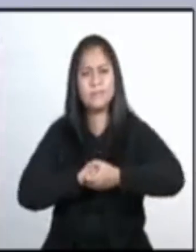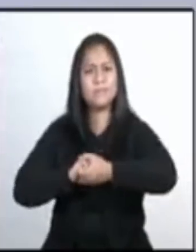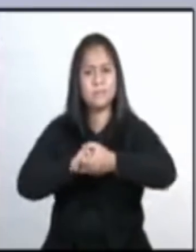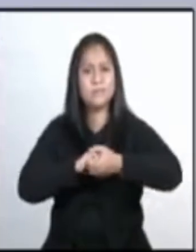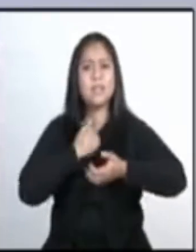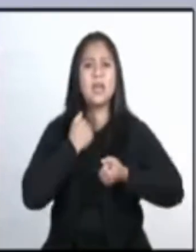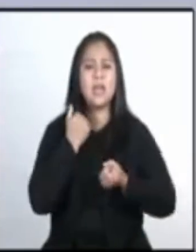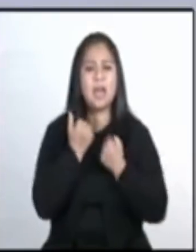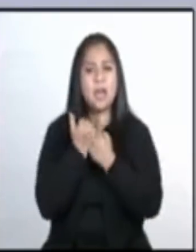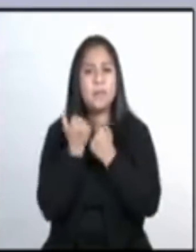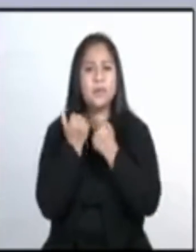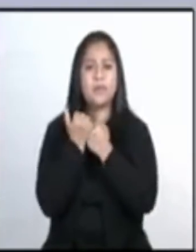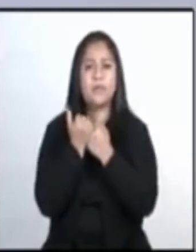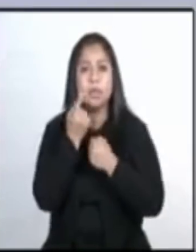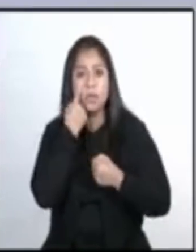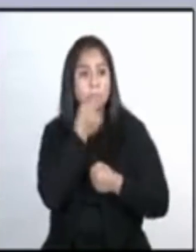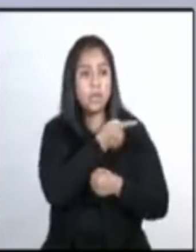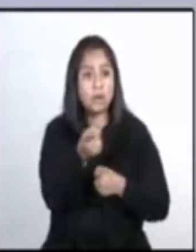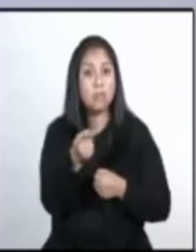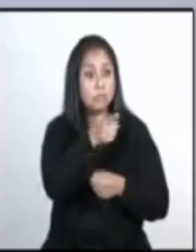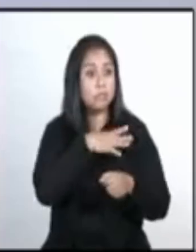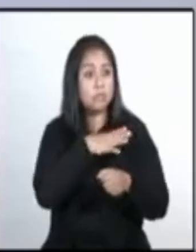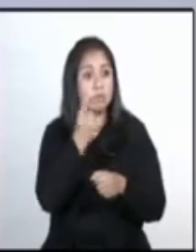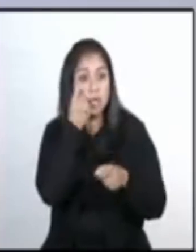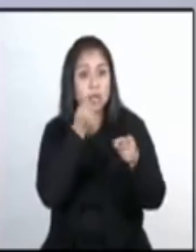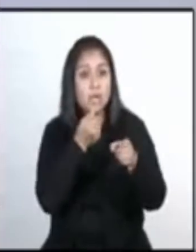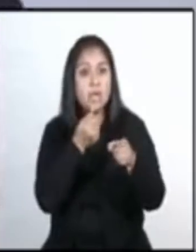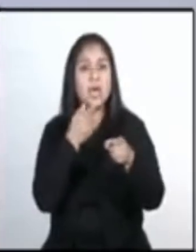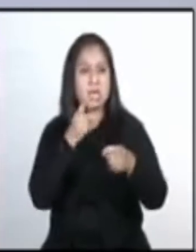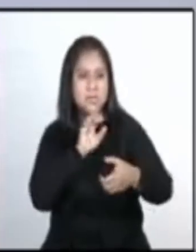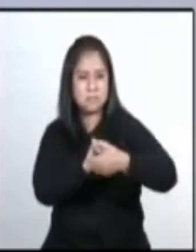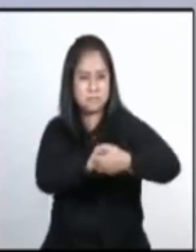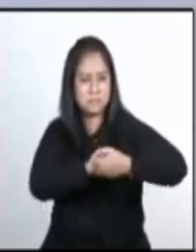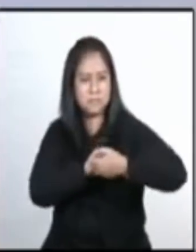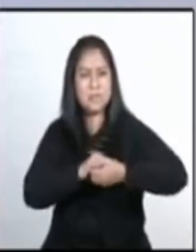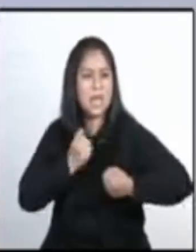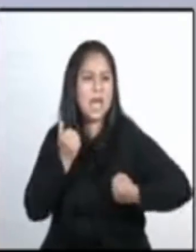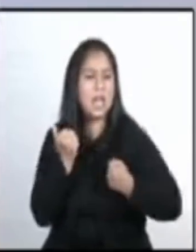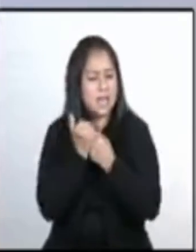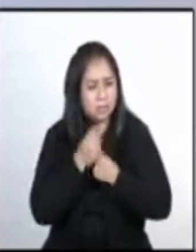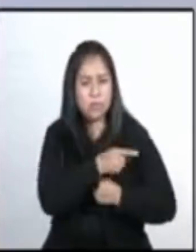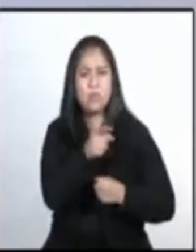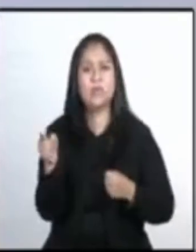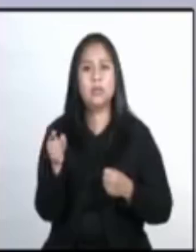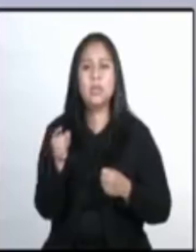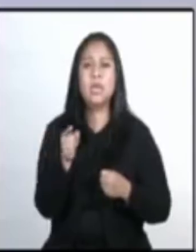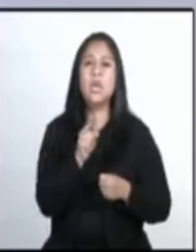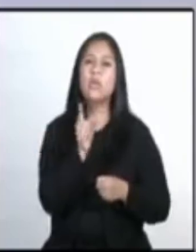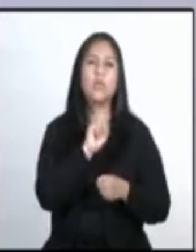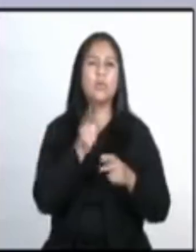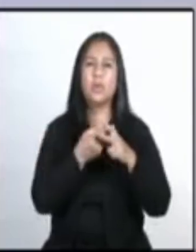otros, veamos a las personas que tengan la enfermedad como aliados, seamos soportes de ellos, no